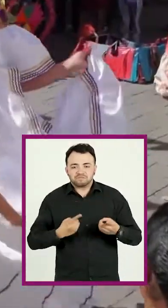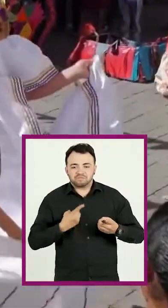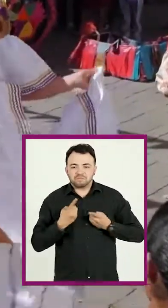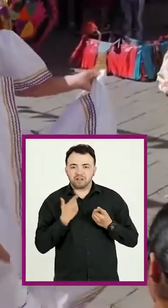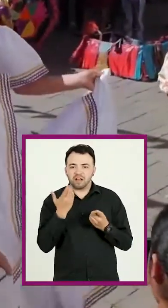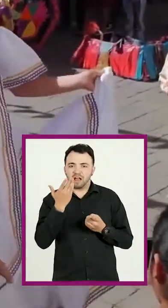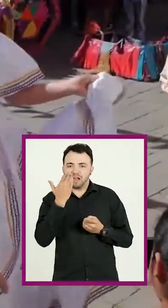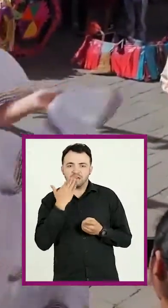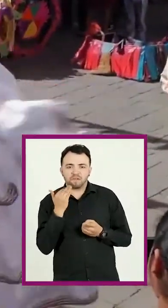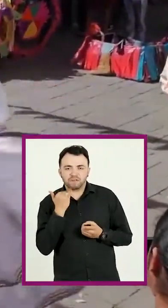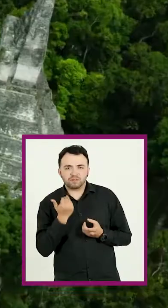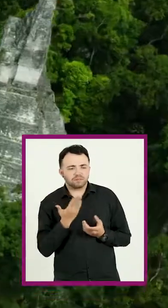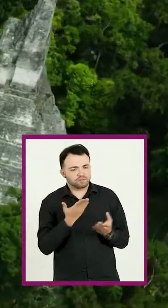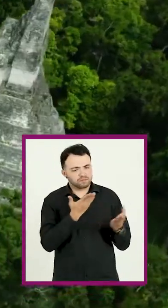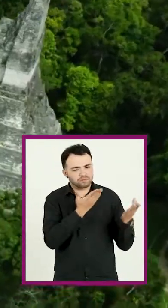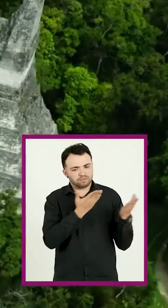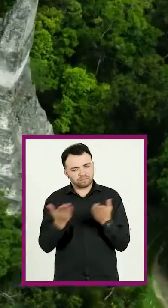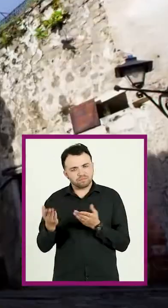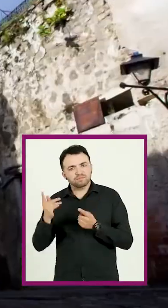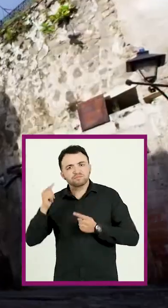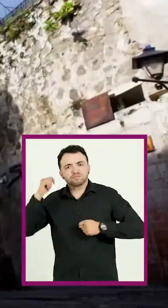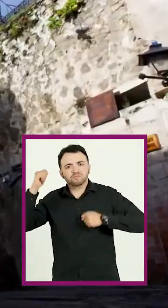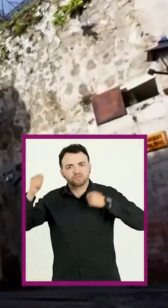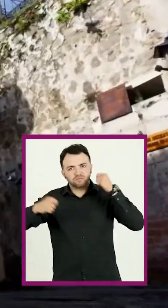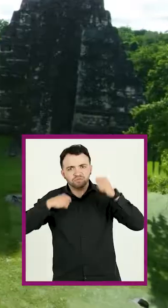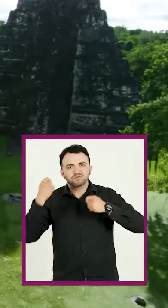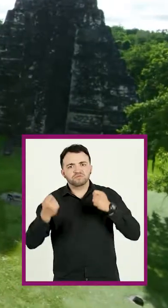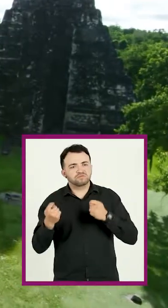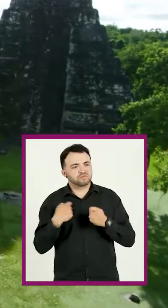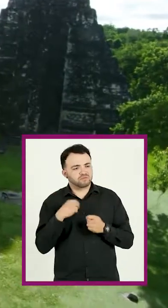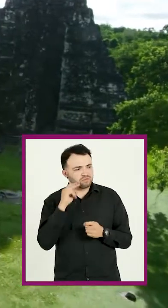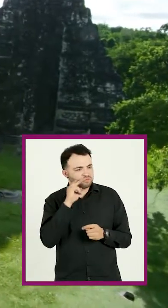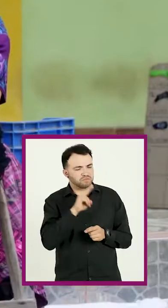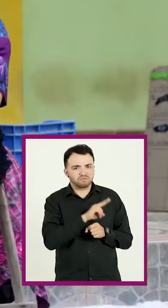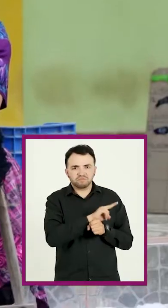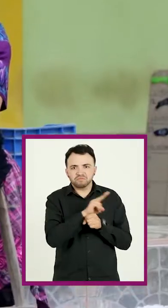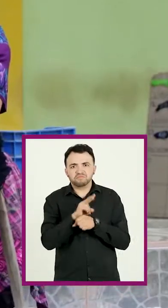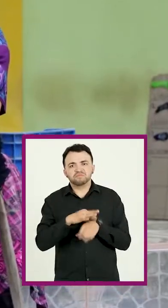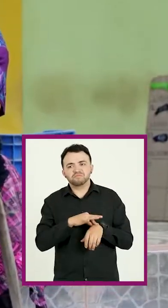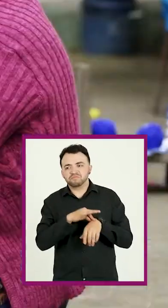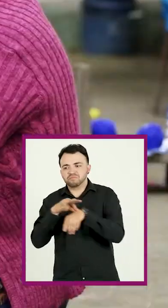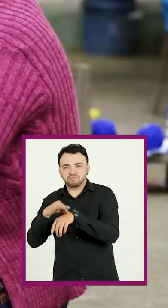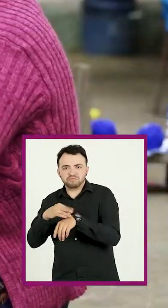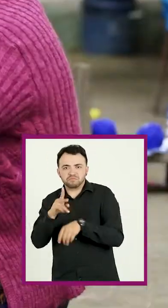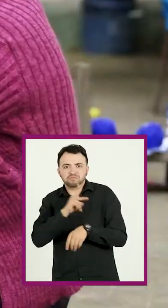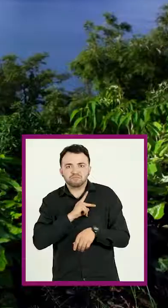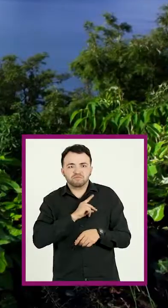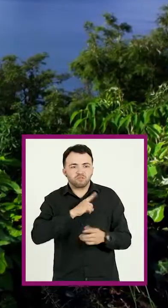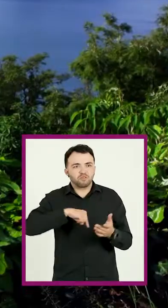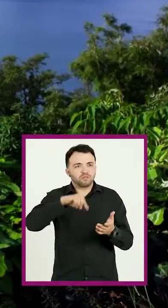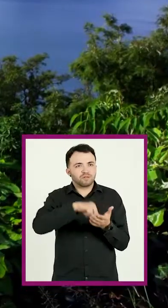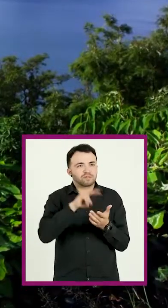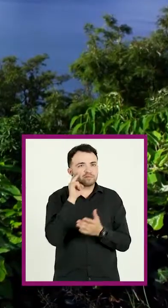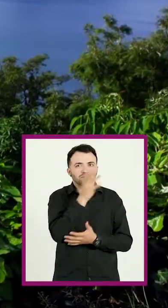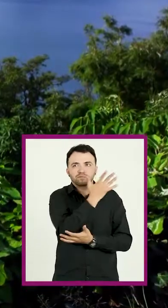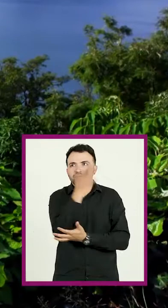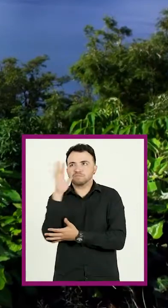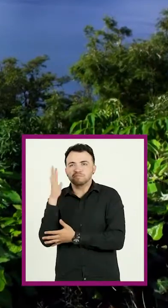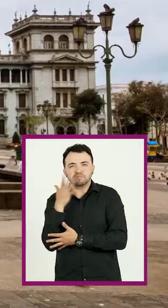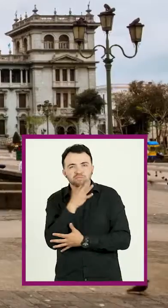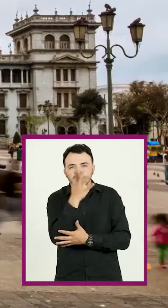a los visitantes con el orgullo de compartir la riqueza de sus paisajes, sus tradiciones y su historia